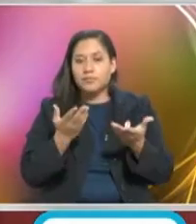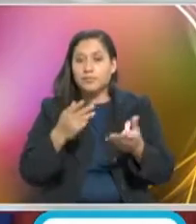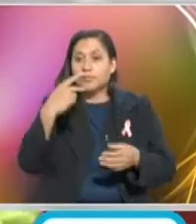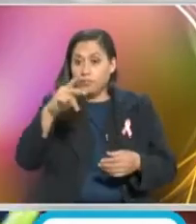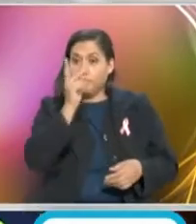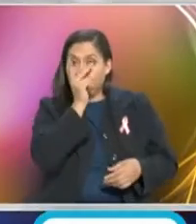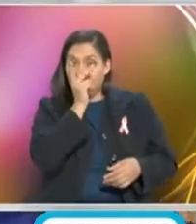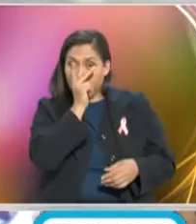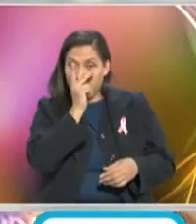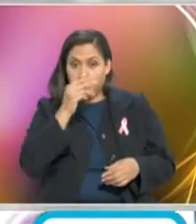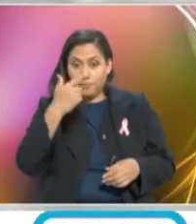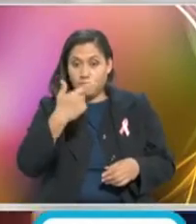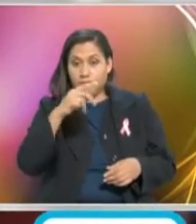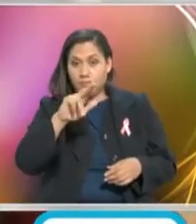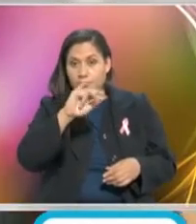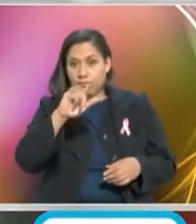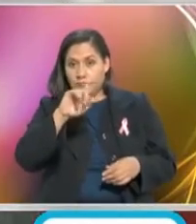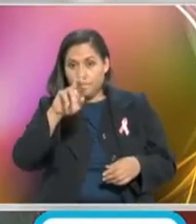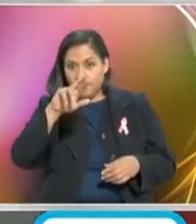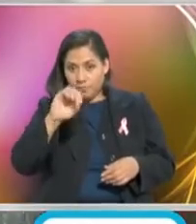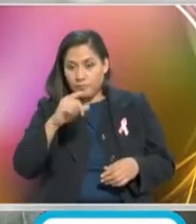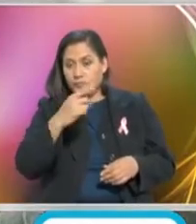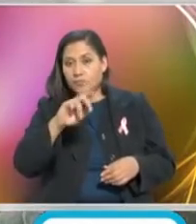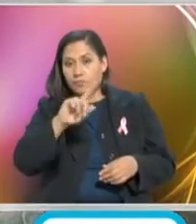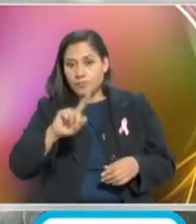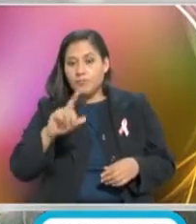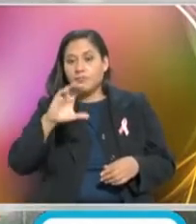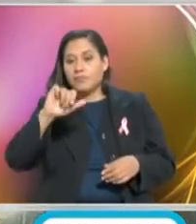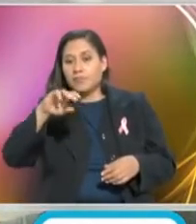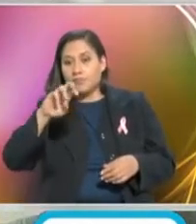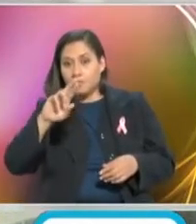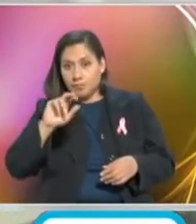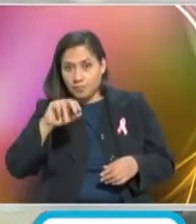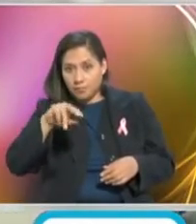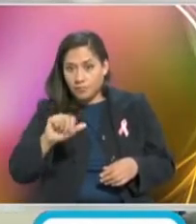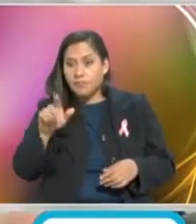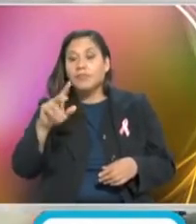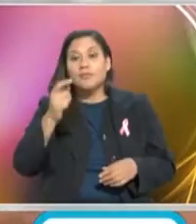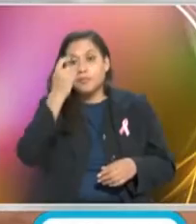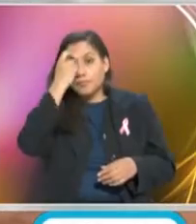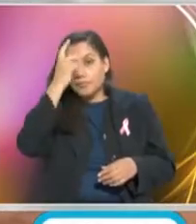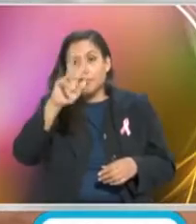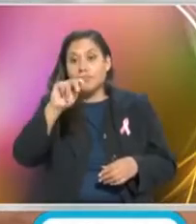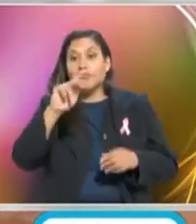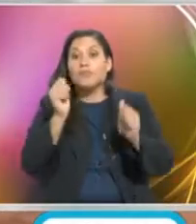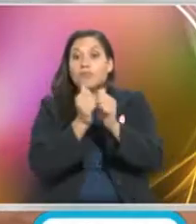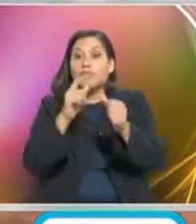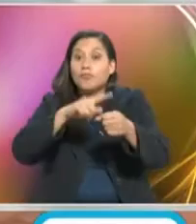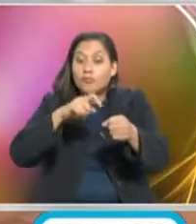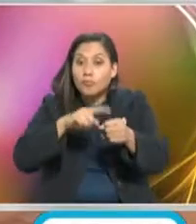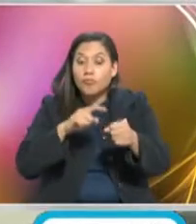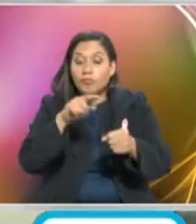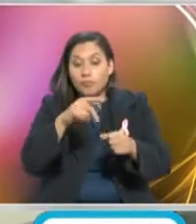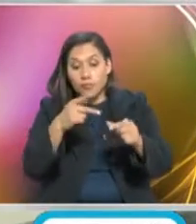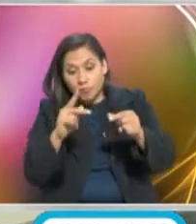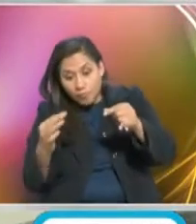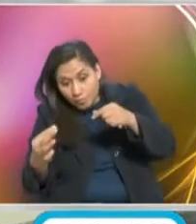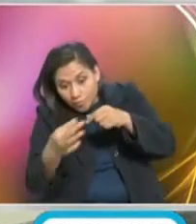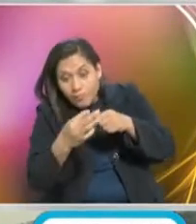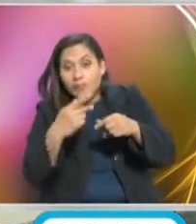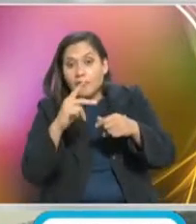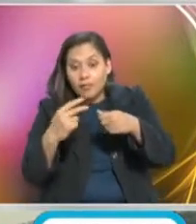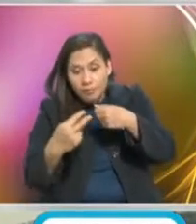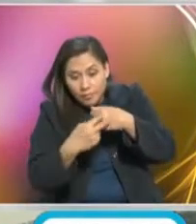tu padre, don Guillermo González Camarena, dicen que es el inventor de la televisión a color, y en efecto, pero es un sistema, varios